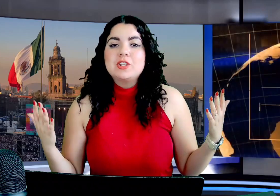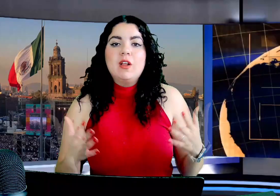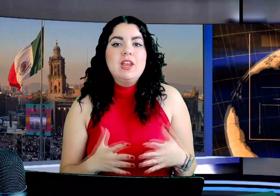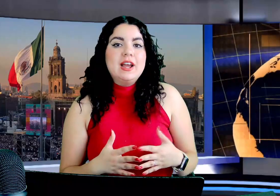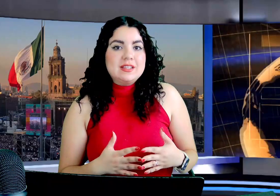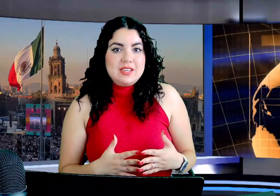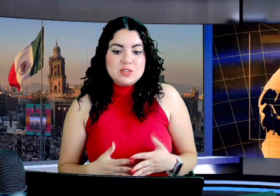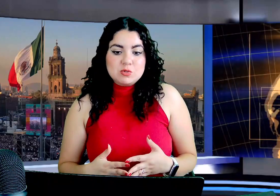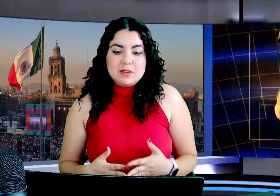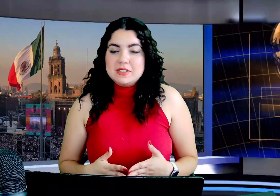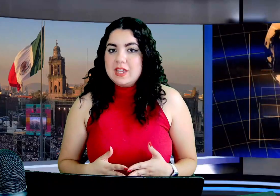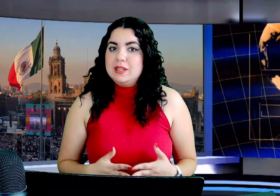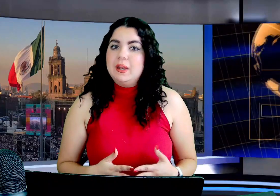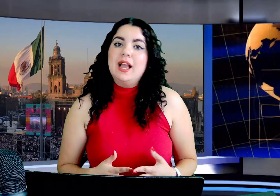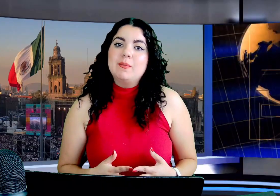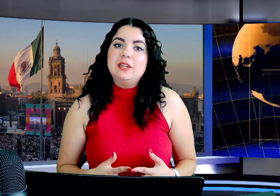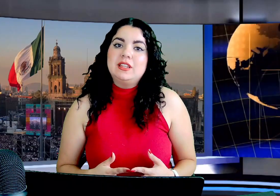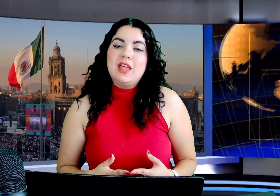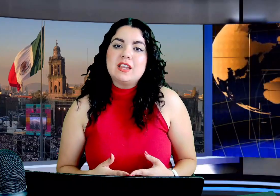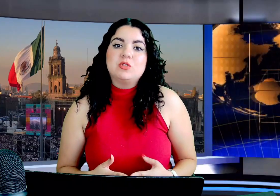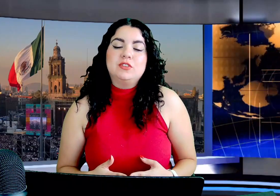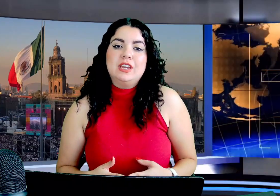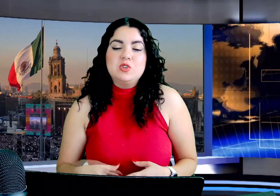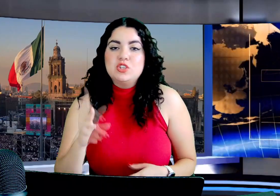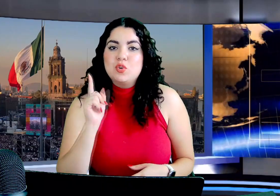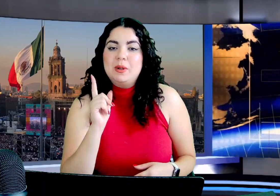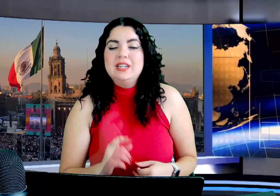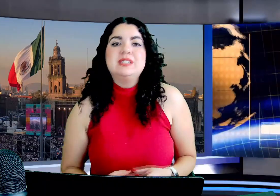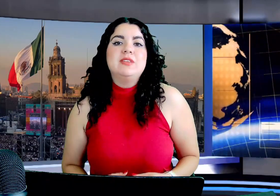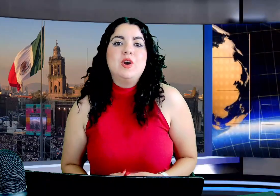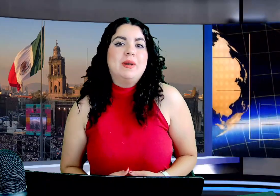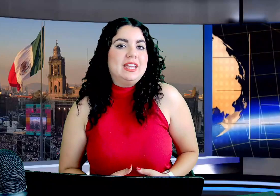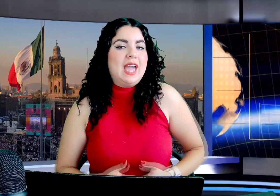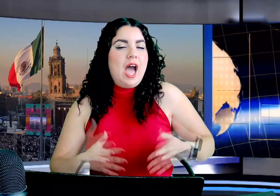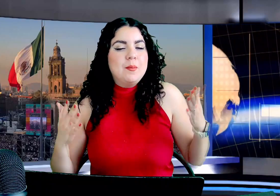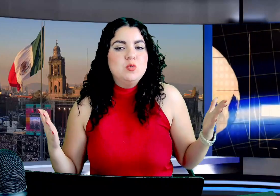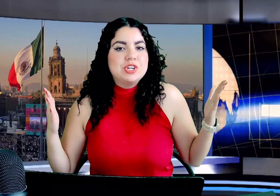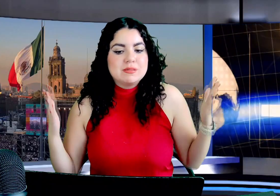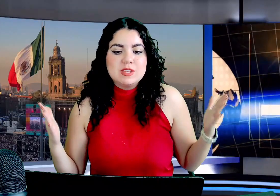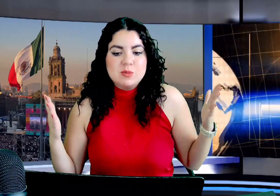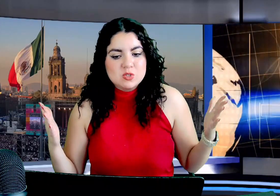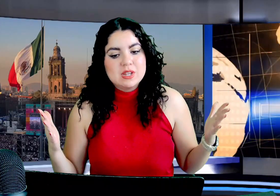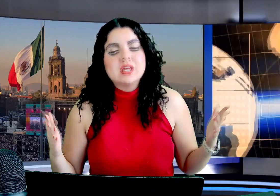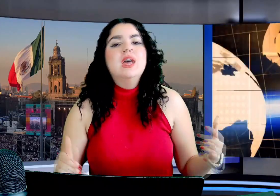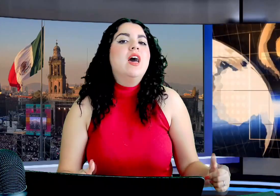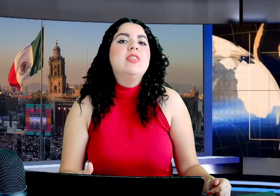Yo soy Carolina García, suscríbanse y activen la campanita de las notificaciones. Compartan este video para que llegue a muchas más